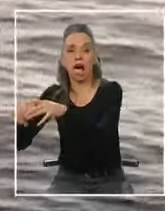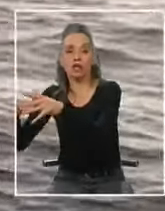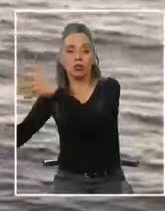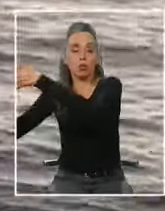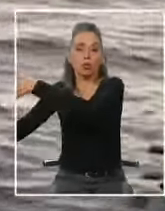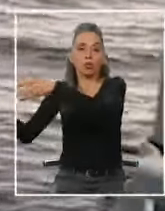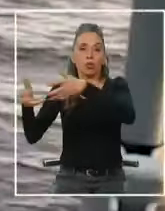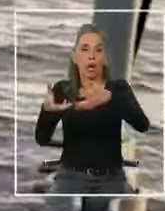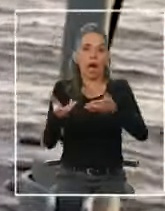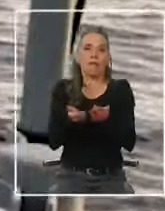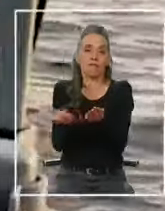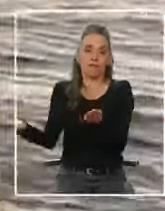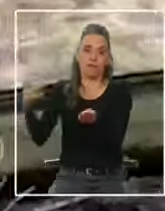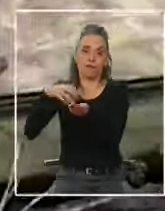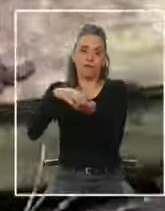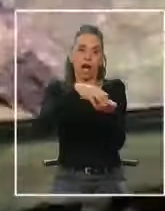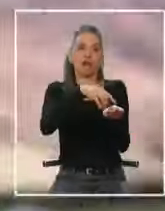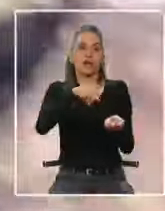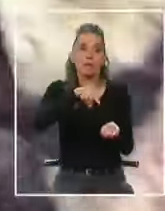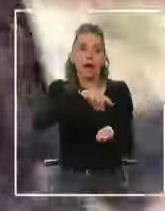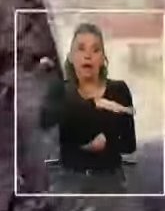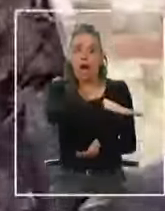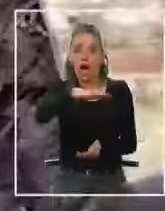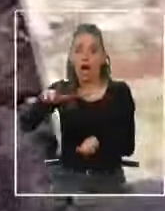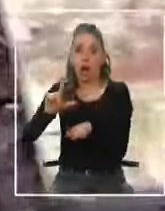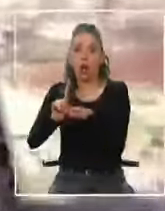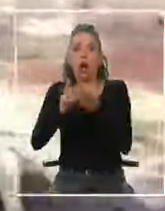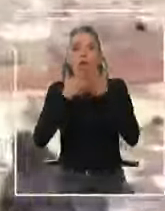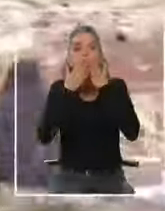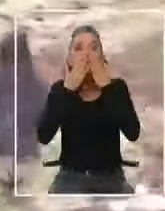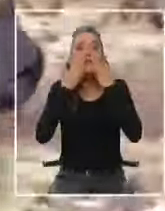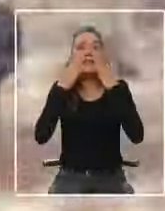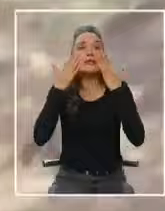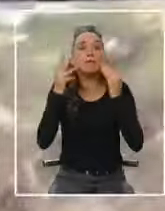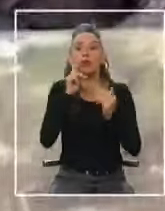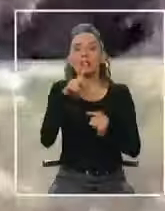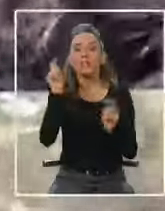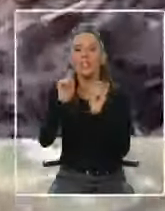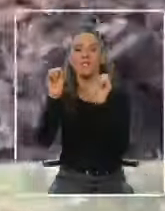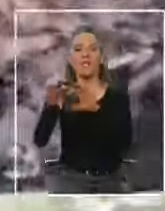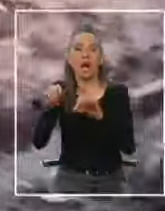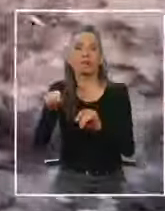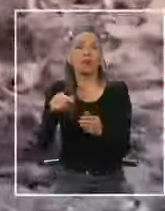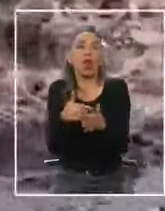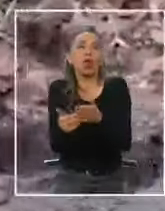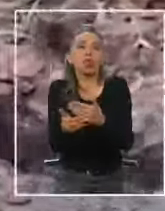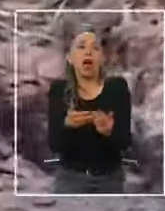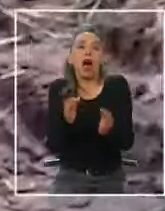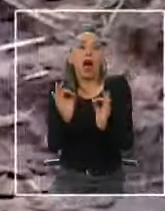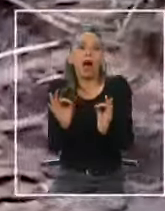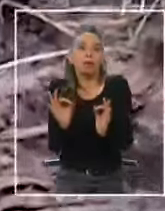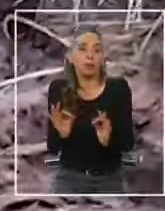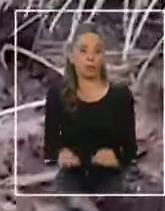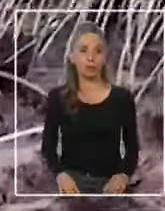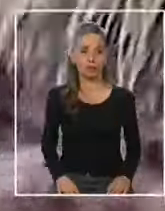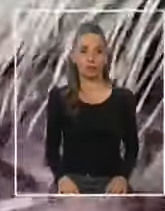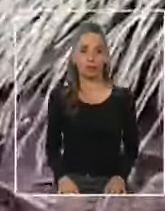de manera de mantener prístinos estos ambientes naturales.